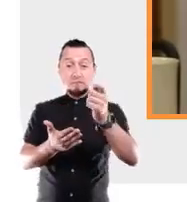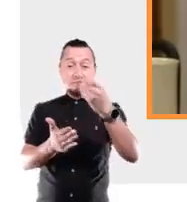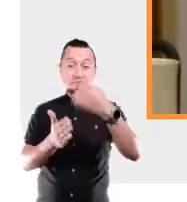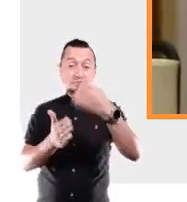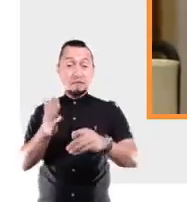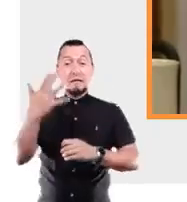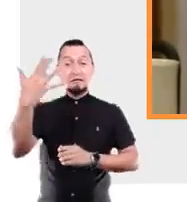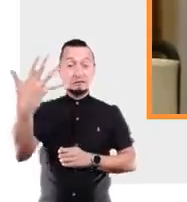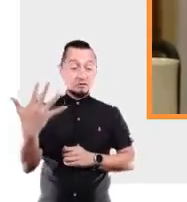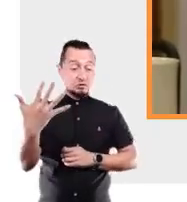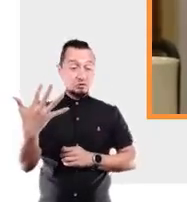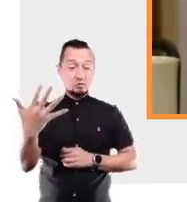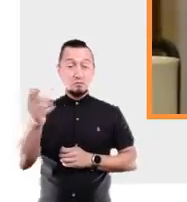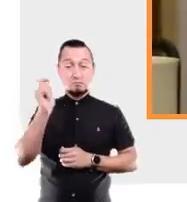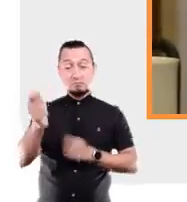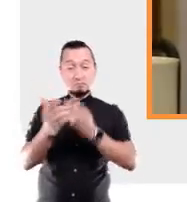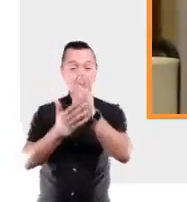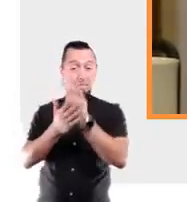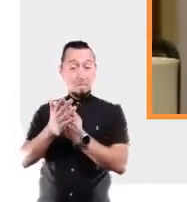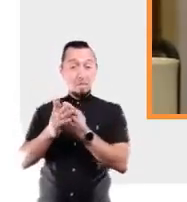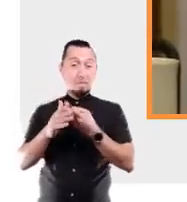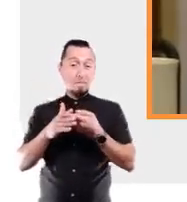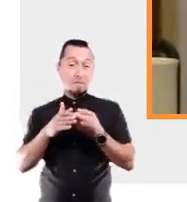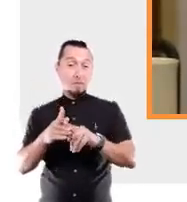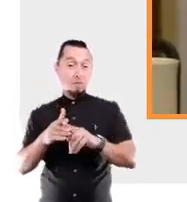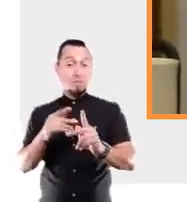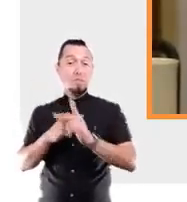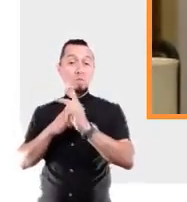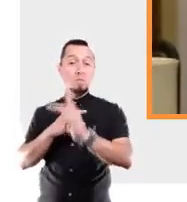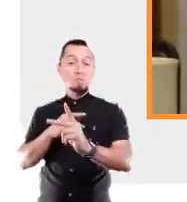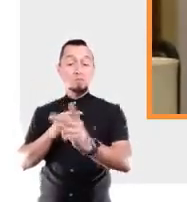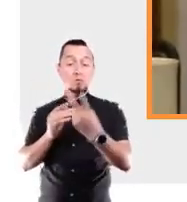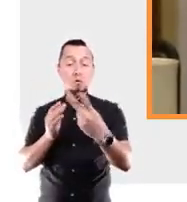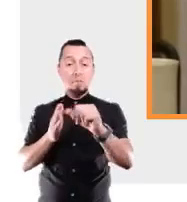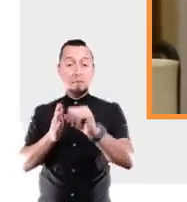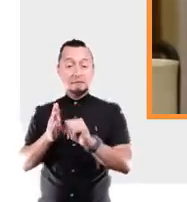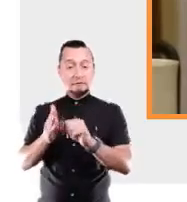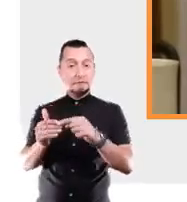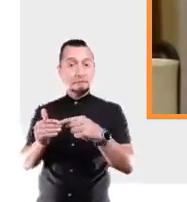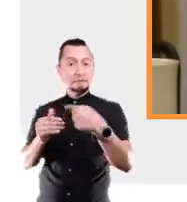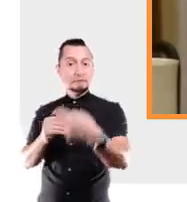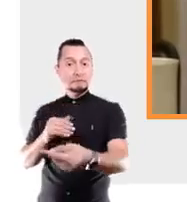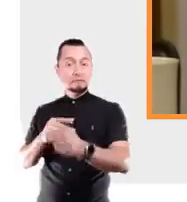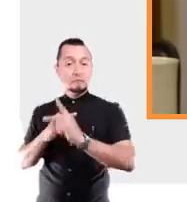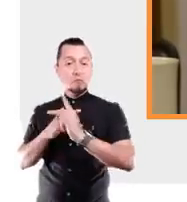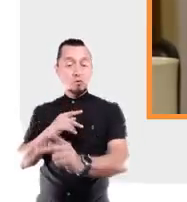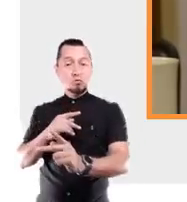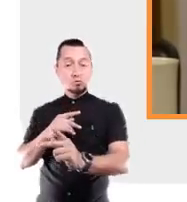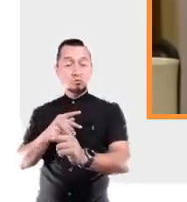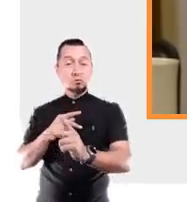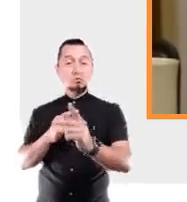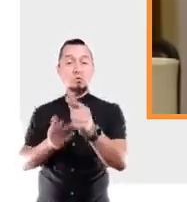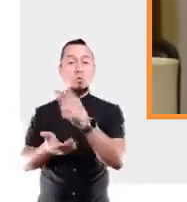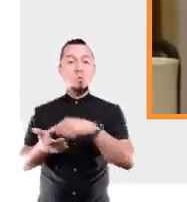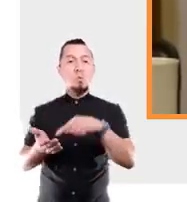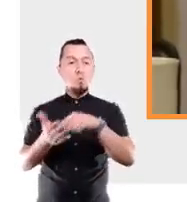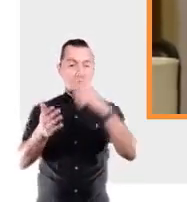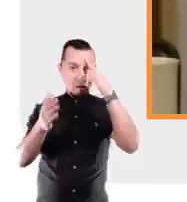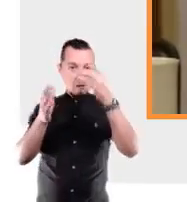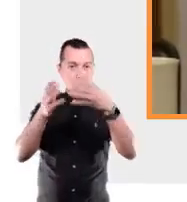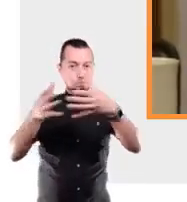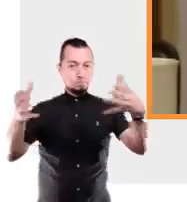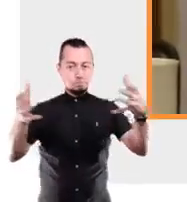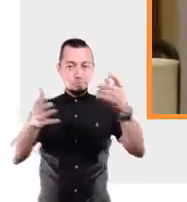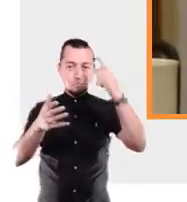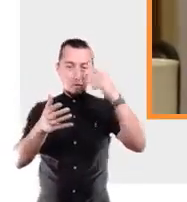están programadas para iniciar en los próximos 2 meses, así como los cuartos técnicos asociados a cada una